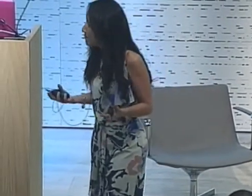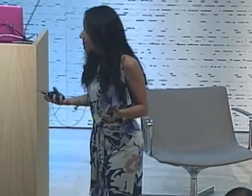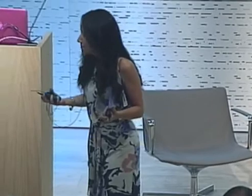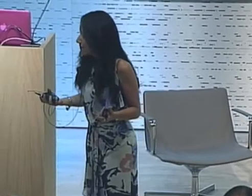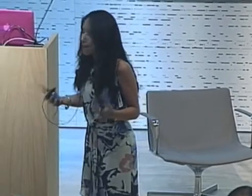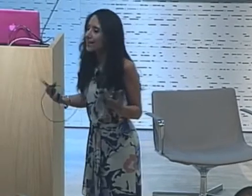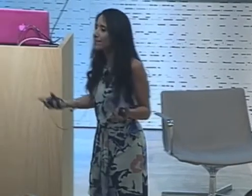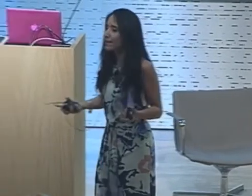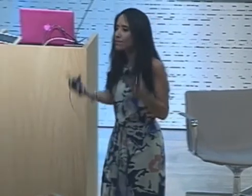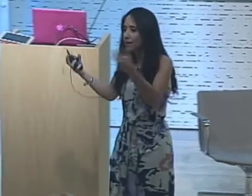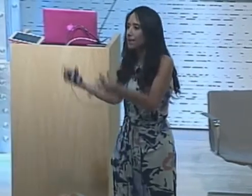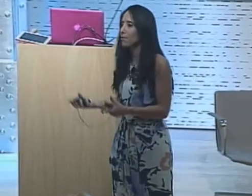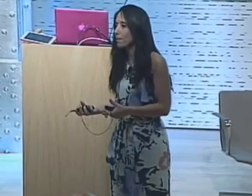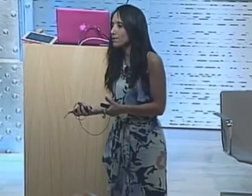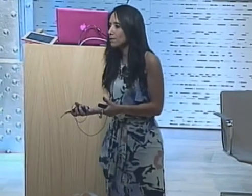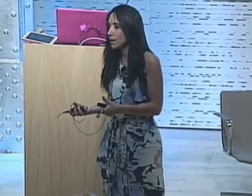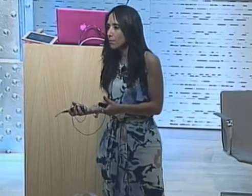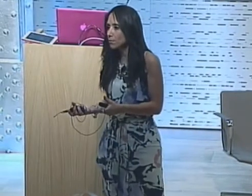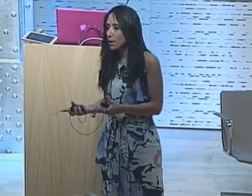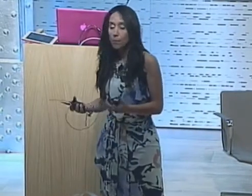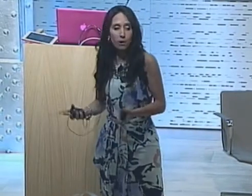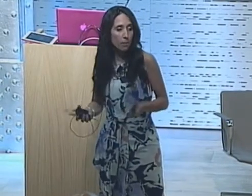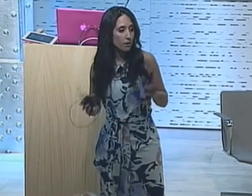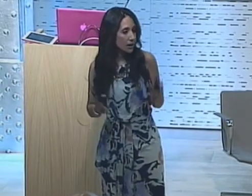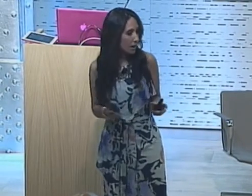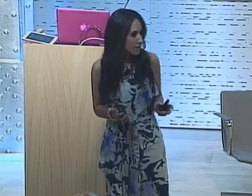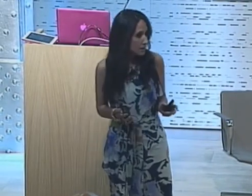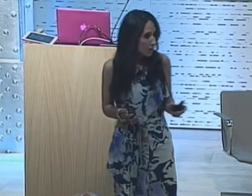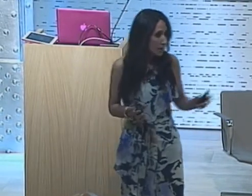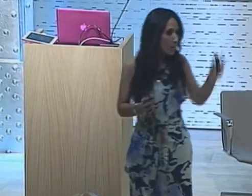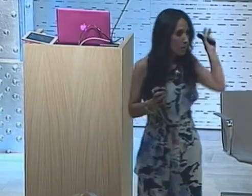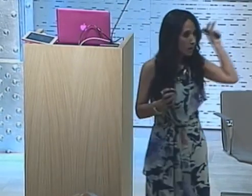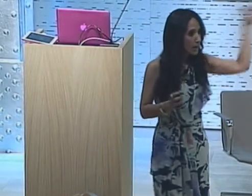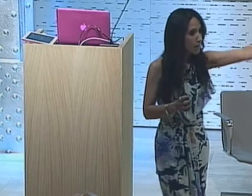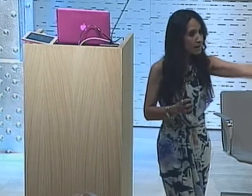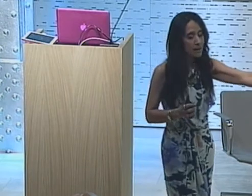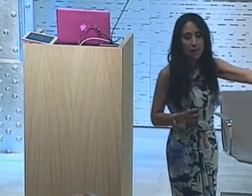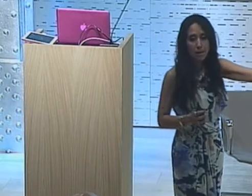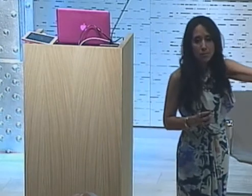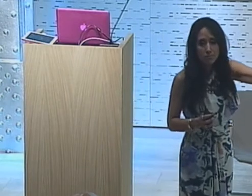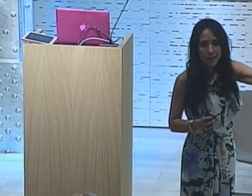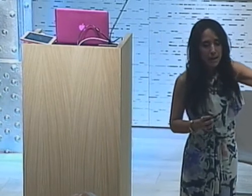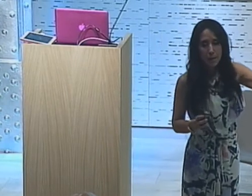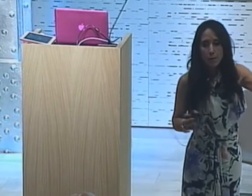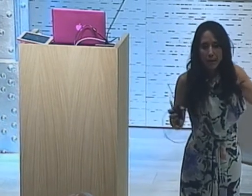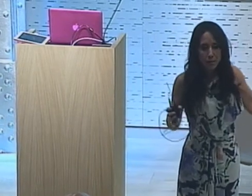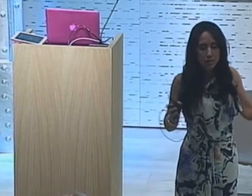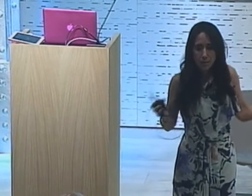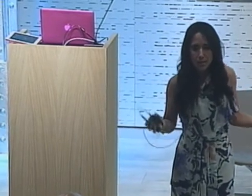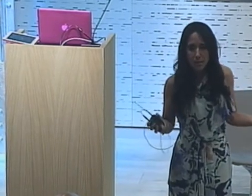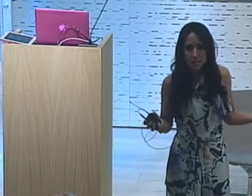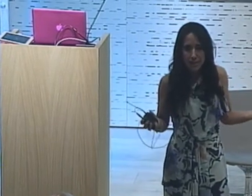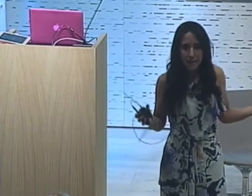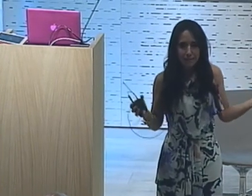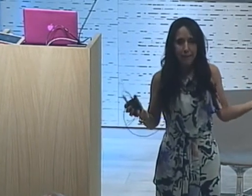carreteras tengamos, más accesos a esa información tenemos. ¿Por qué? Porque si nada más teníamos la memoria donde almacenábamos, la memoria no